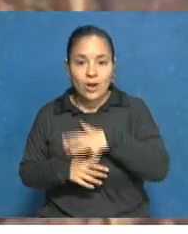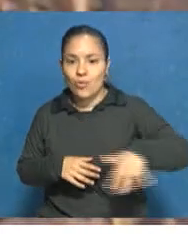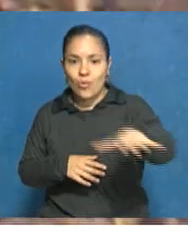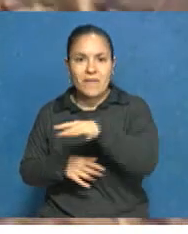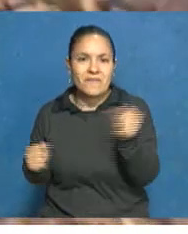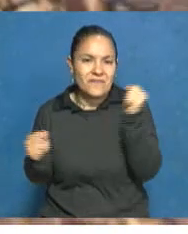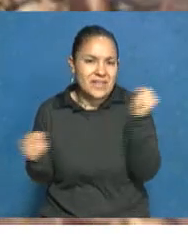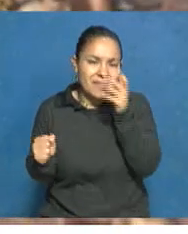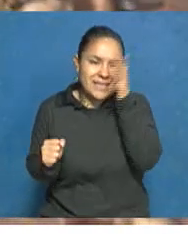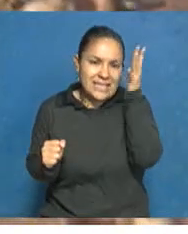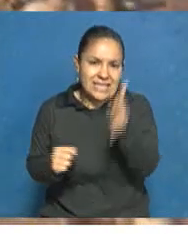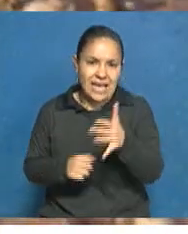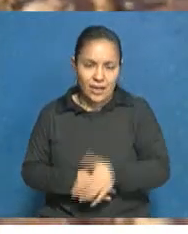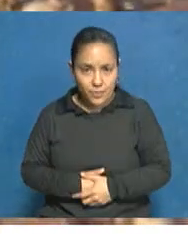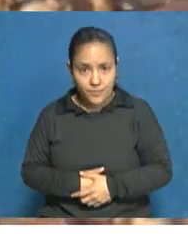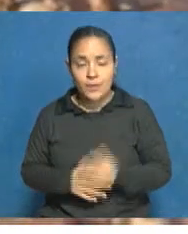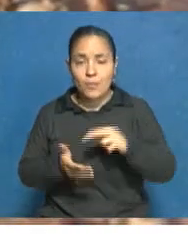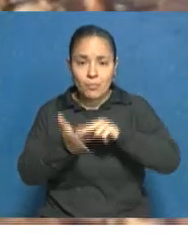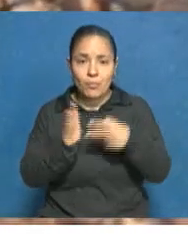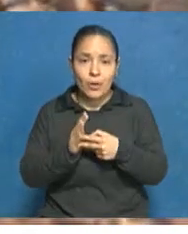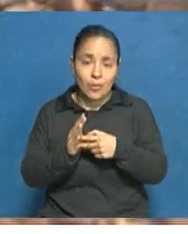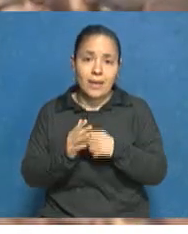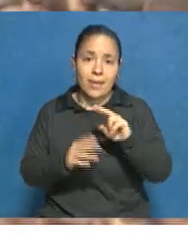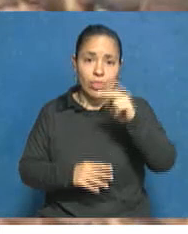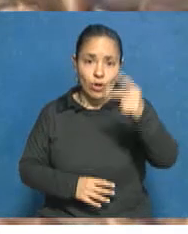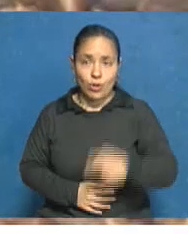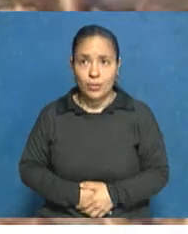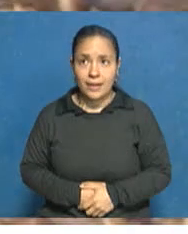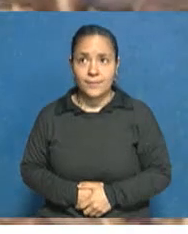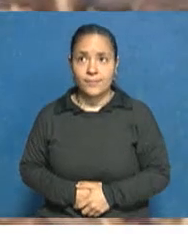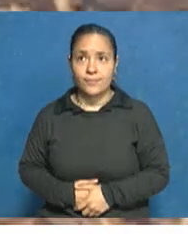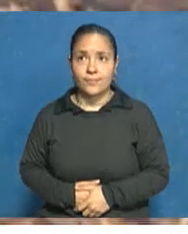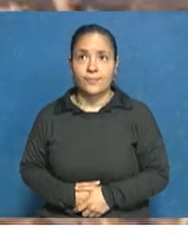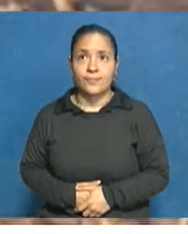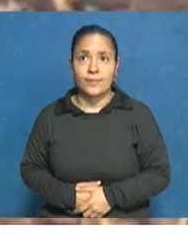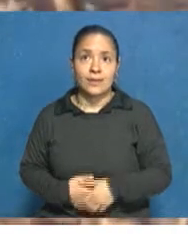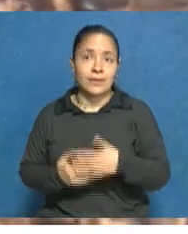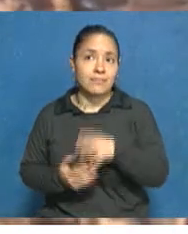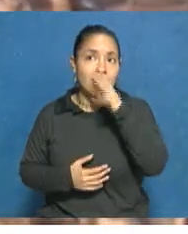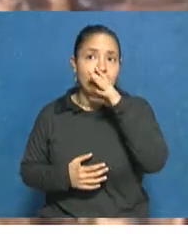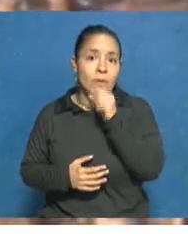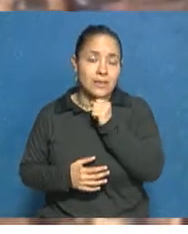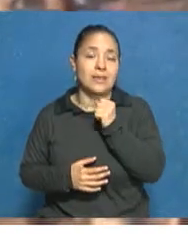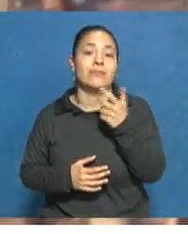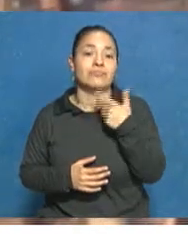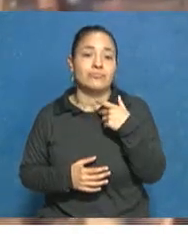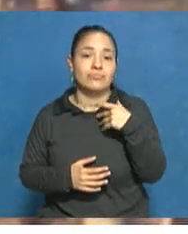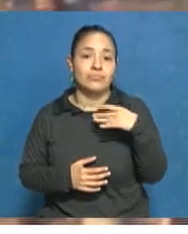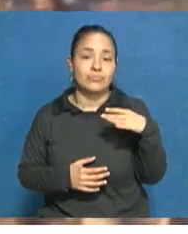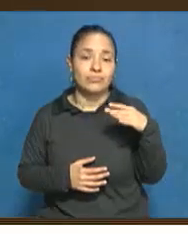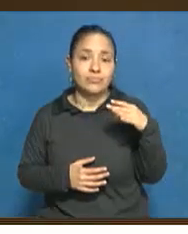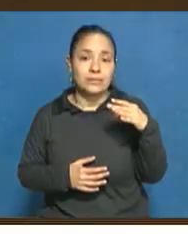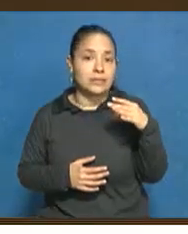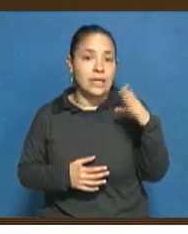y bueno se complica más todavía así que tenemos que aprender más noches y más